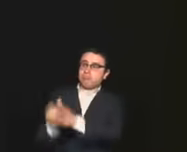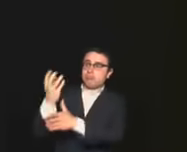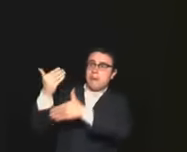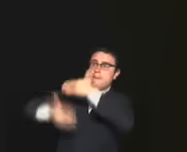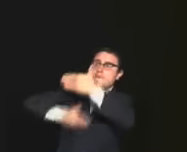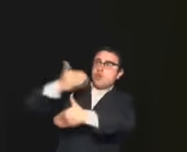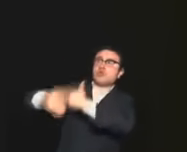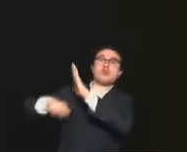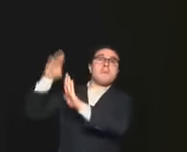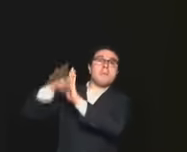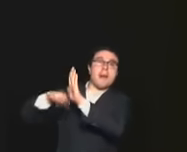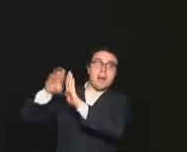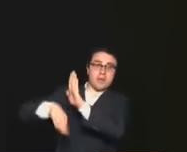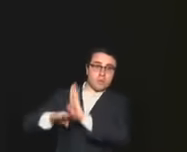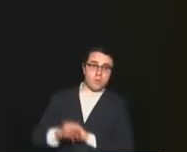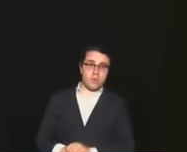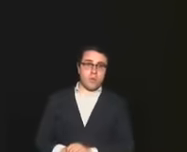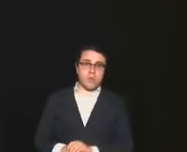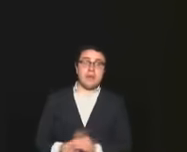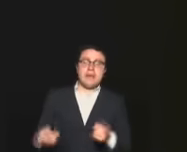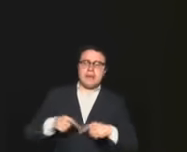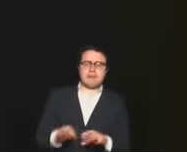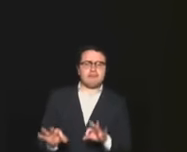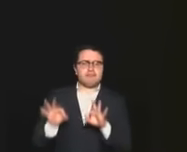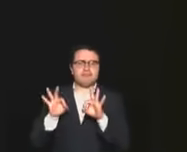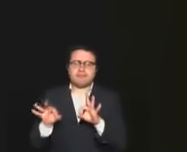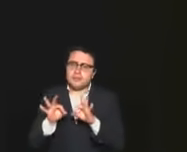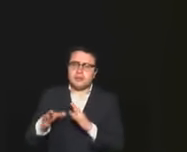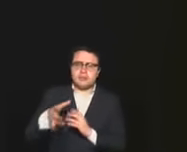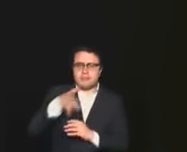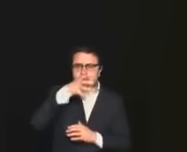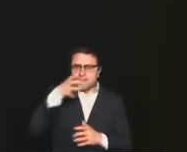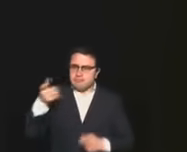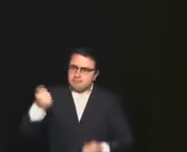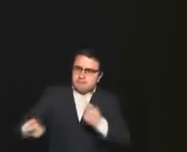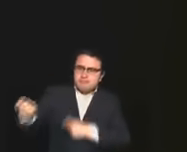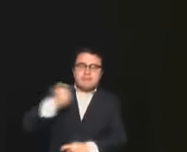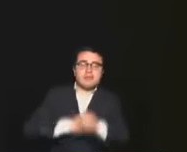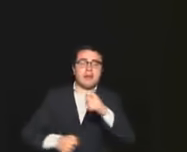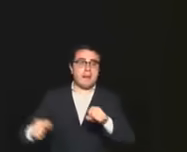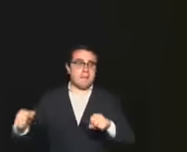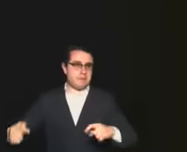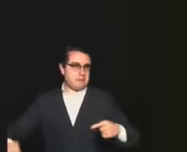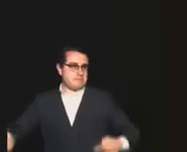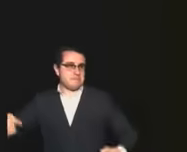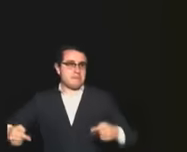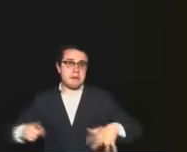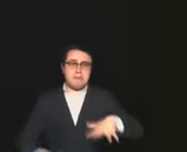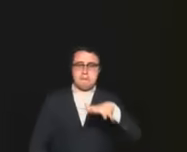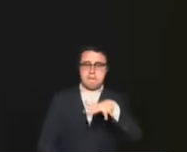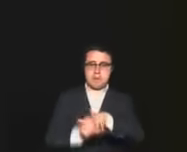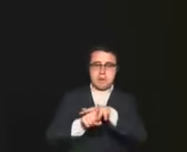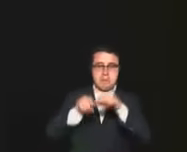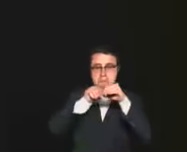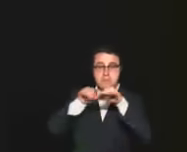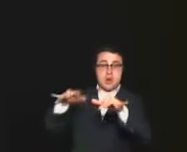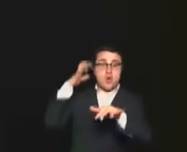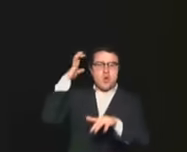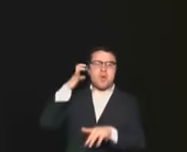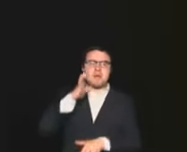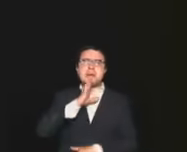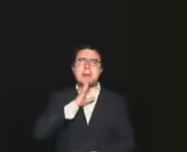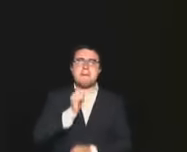que salga más barato y de más calidad y pueda competir con el peligro que sobreviene en Europa, que se